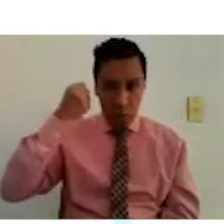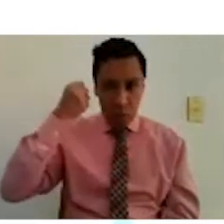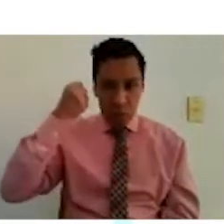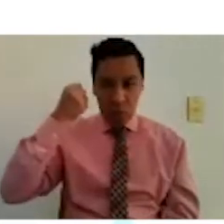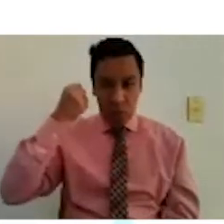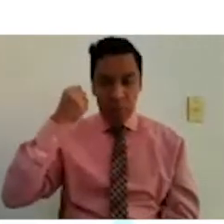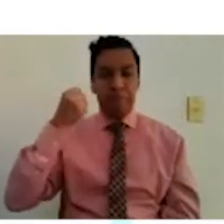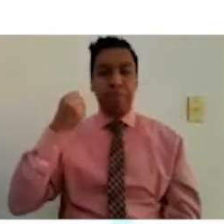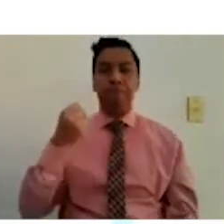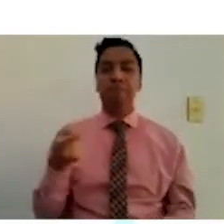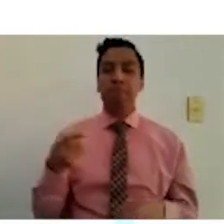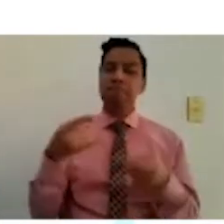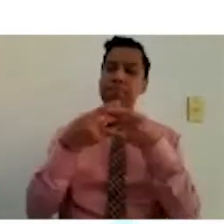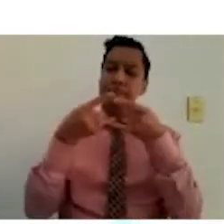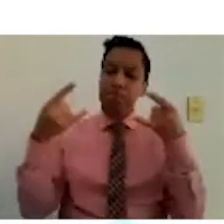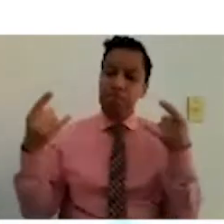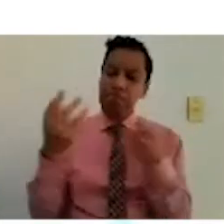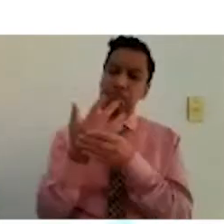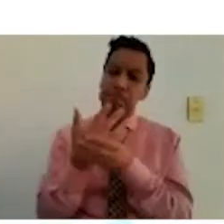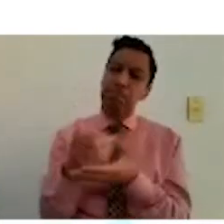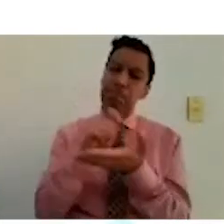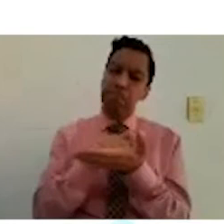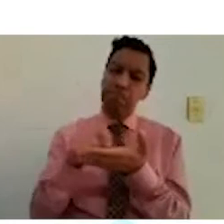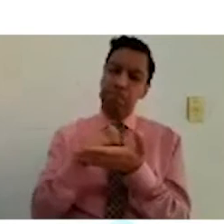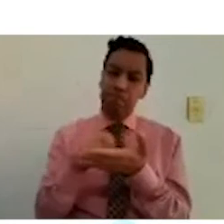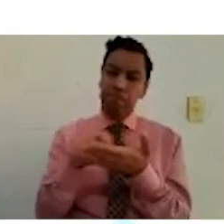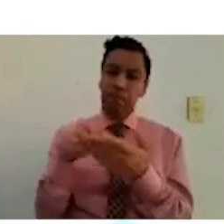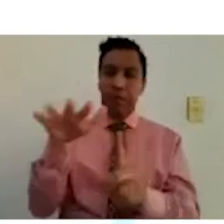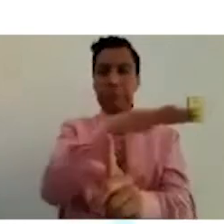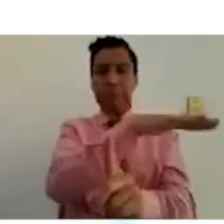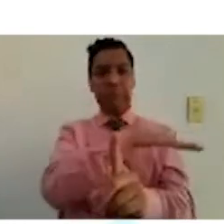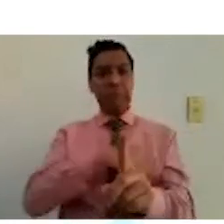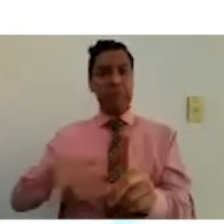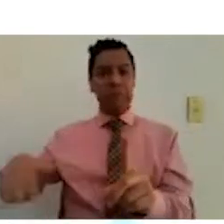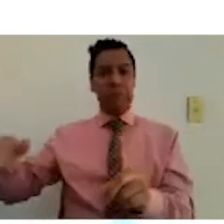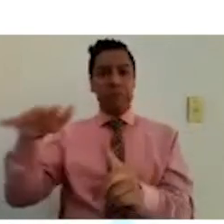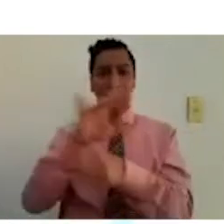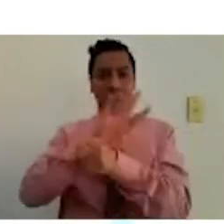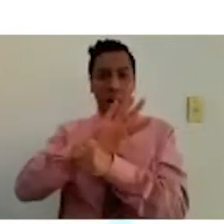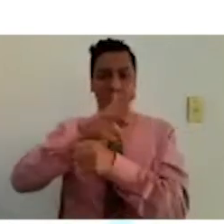Tarkovsky menciona que Buñuel había sabido crear un ambiente de soledad. Y